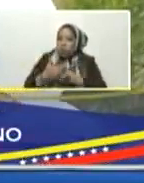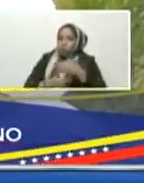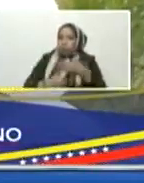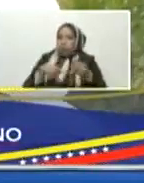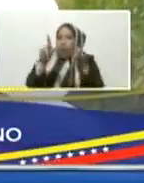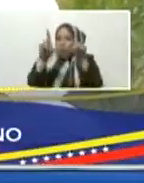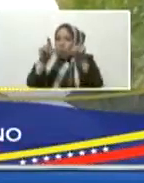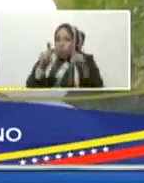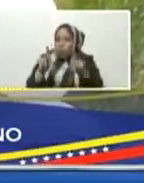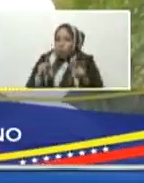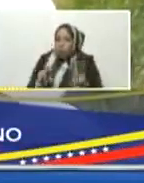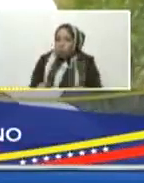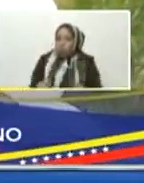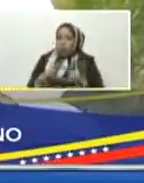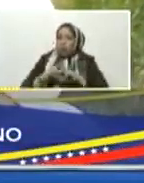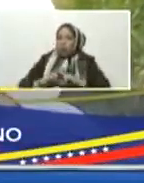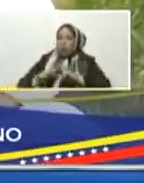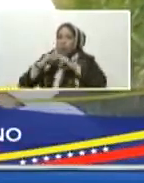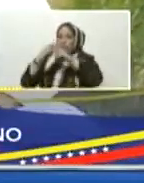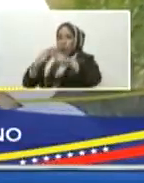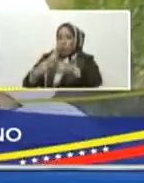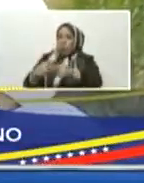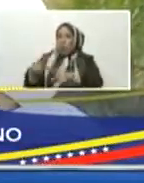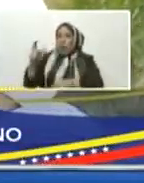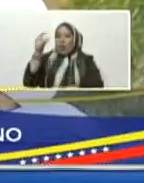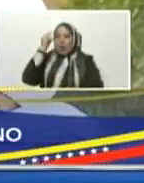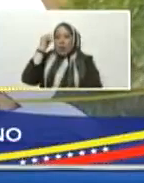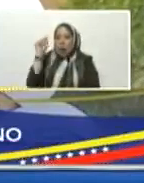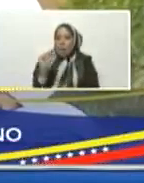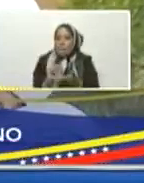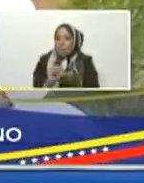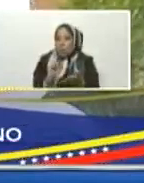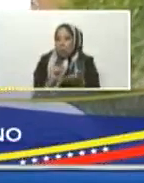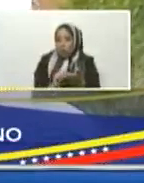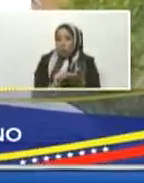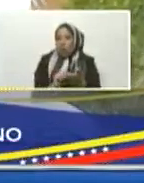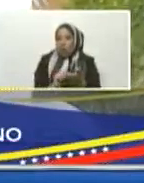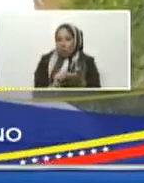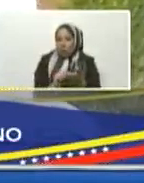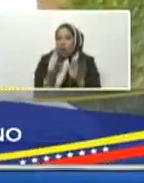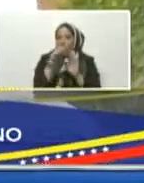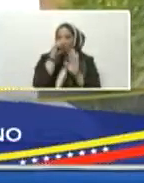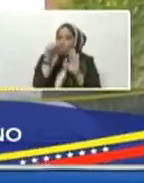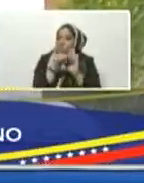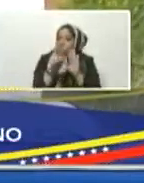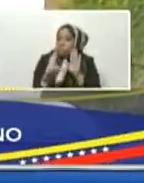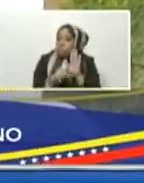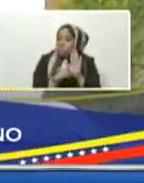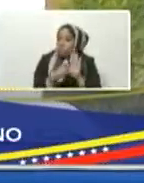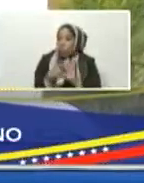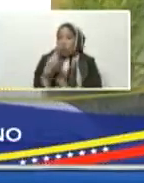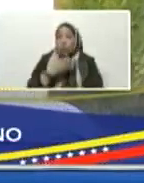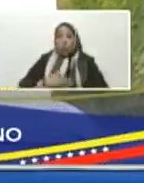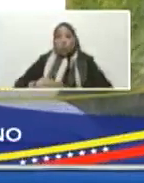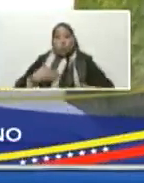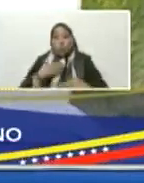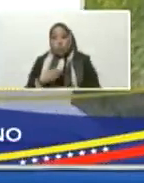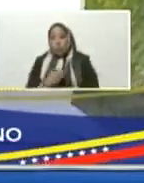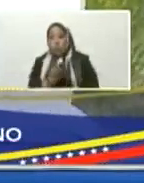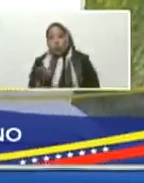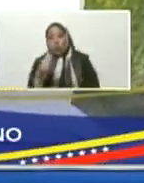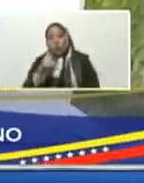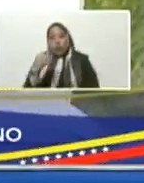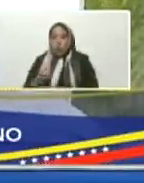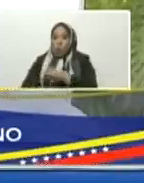también para poder entregar esa cita debe cumplirse. Así que yo estoy convencido, presidente, que usted lo va a